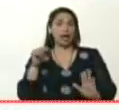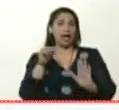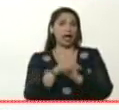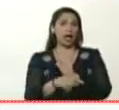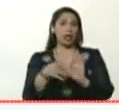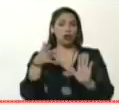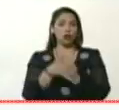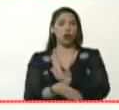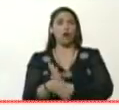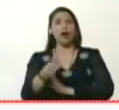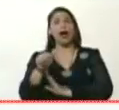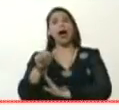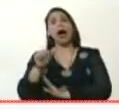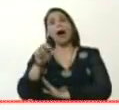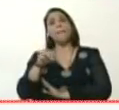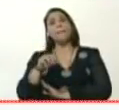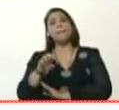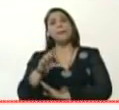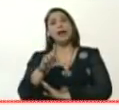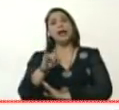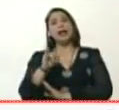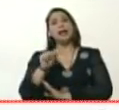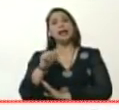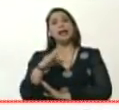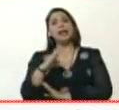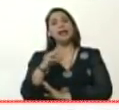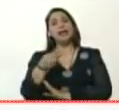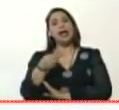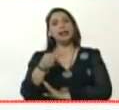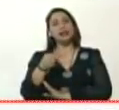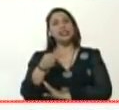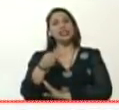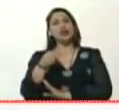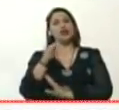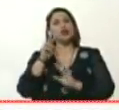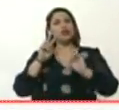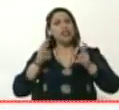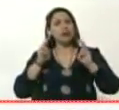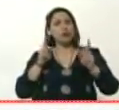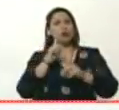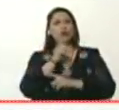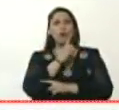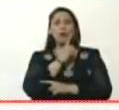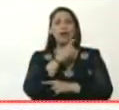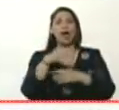de Francisco Ameliax que se titula Adelantaron las elecciones.